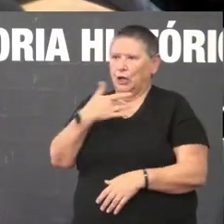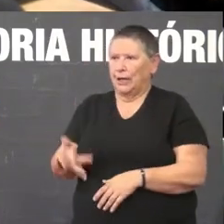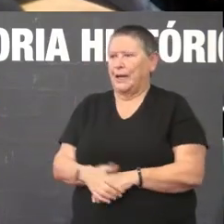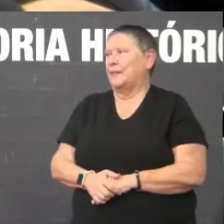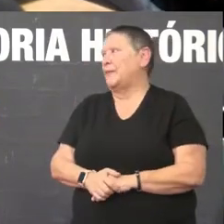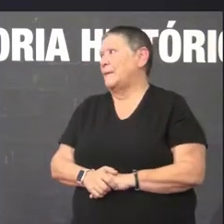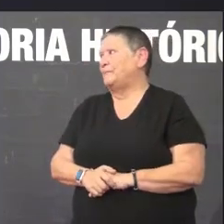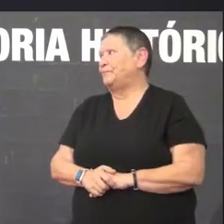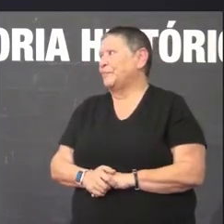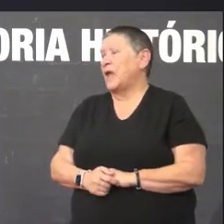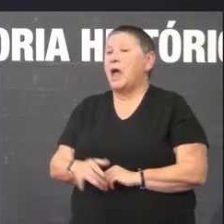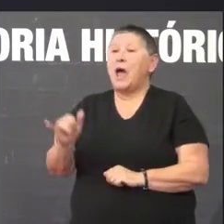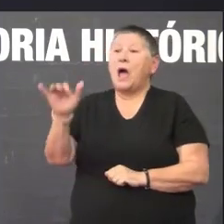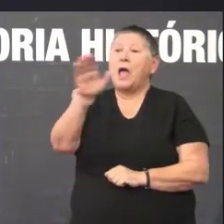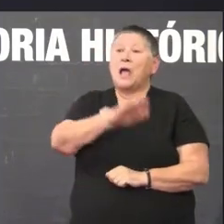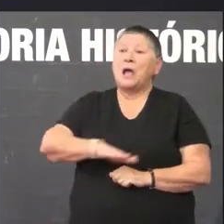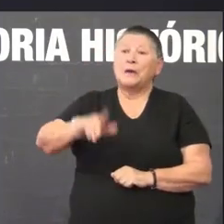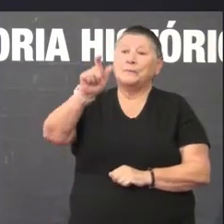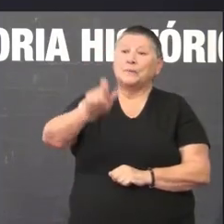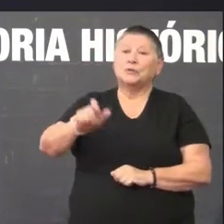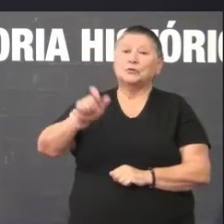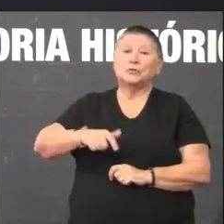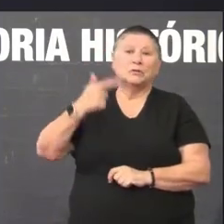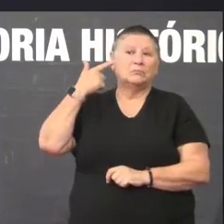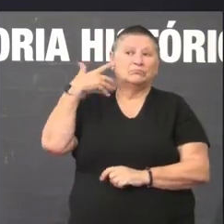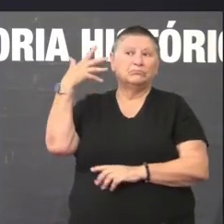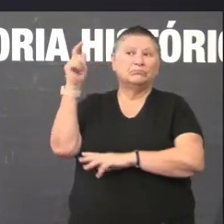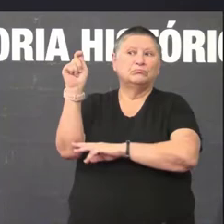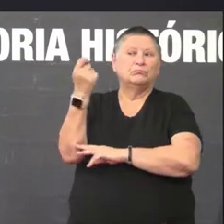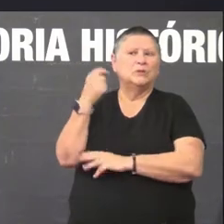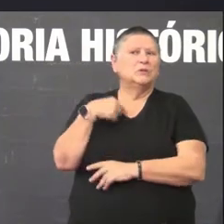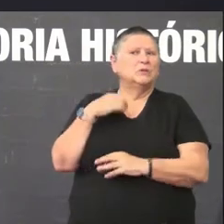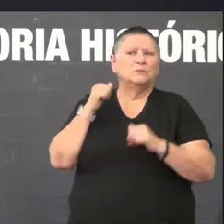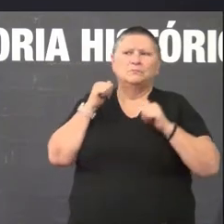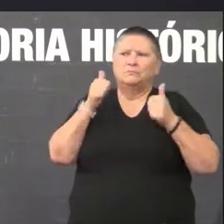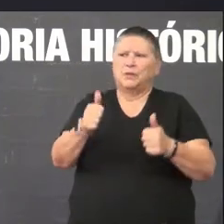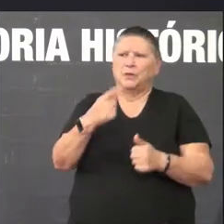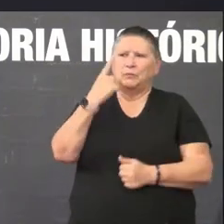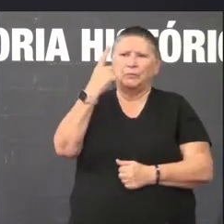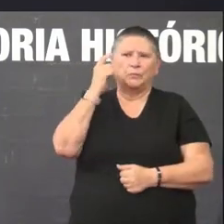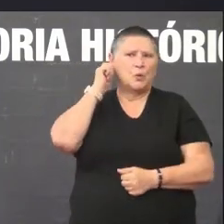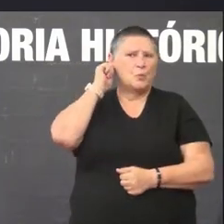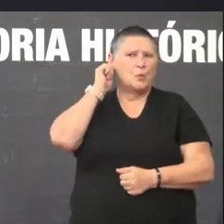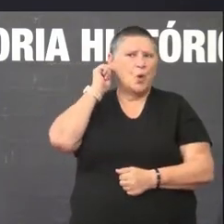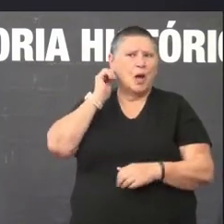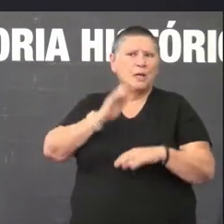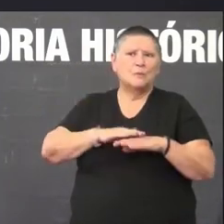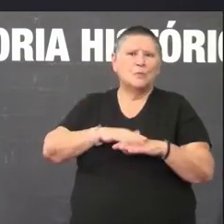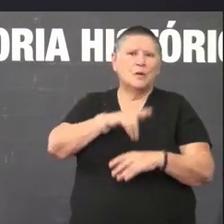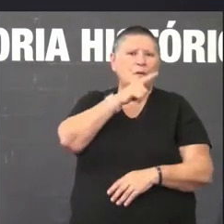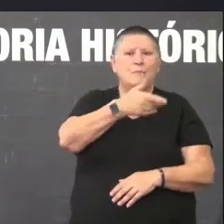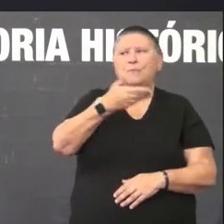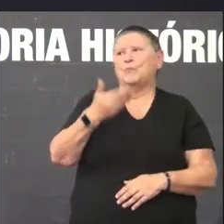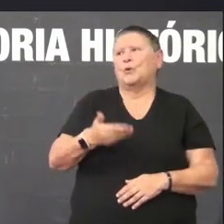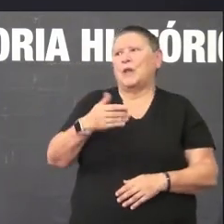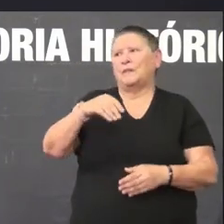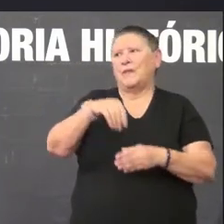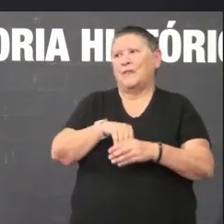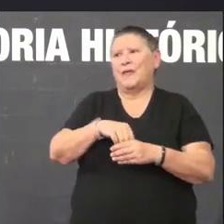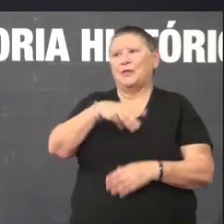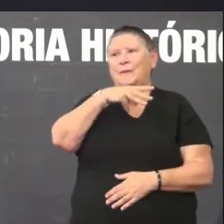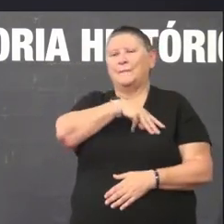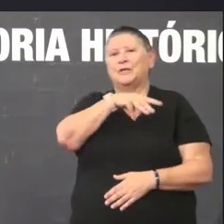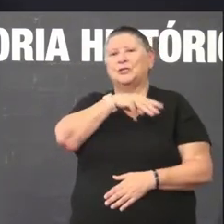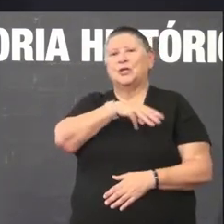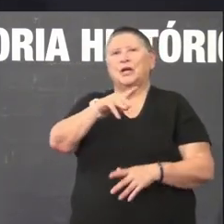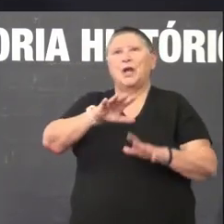Hay masonas ilustres, empezo por las mujeres, porque siempre fueron las grandes olvidadas en el seno de la framasonería universal, pero en